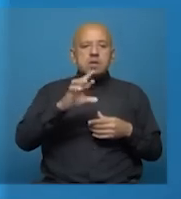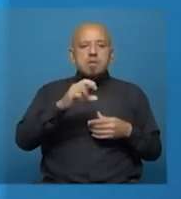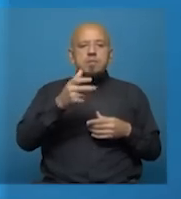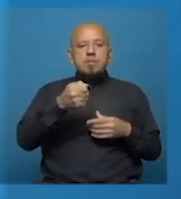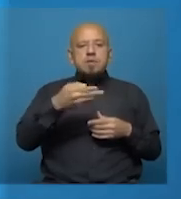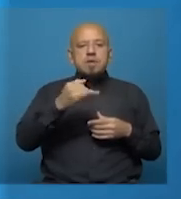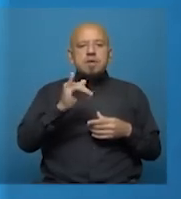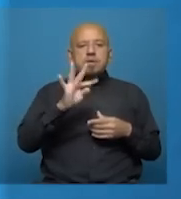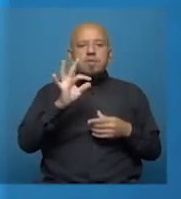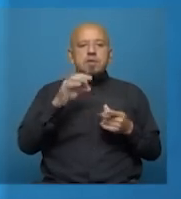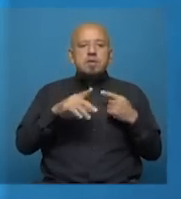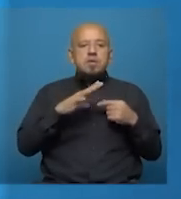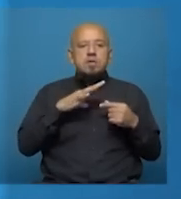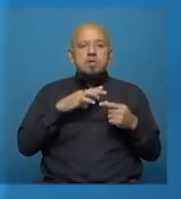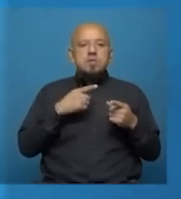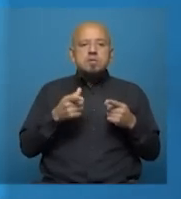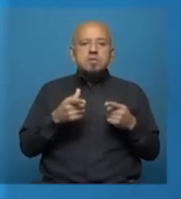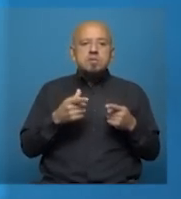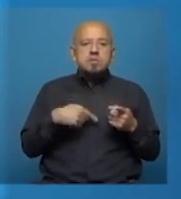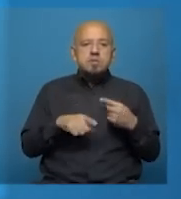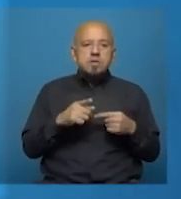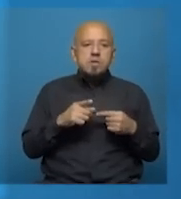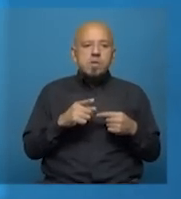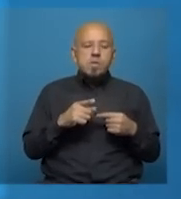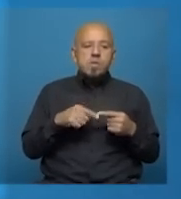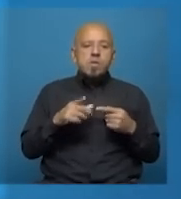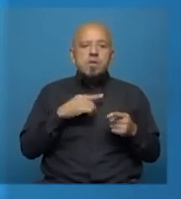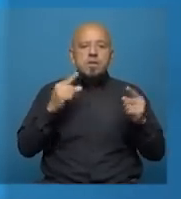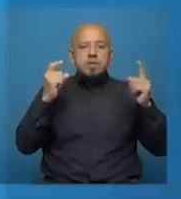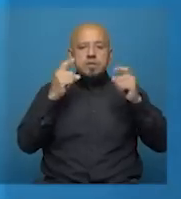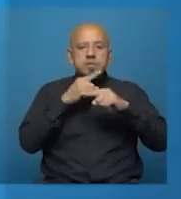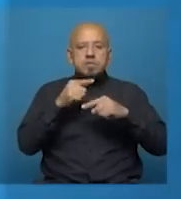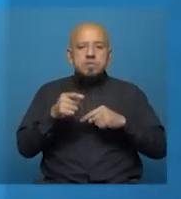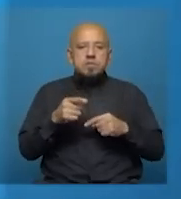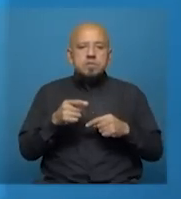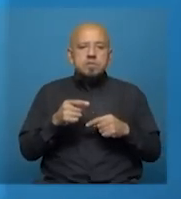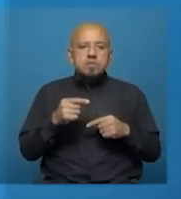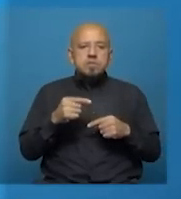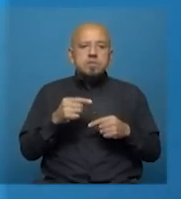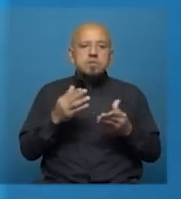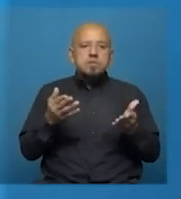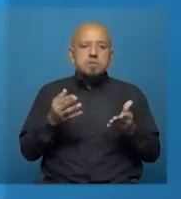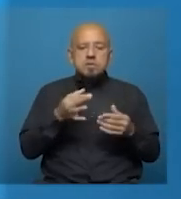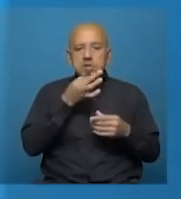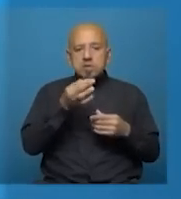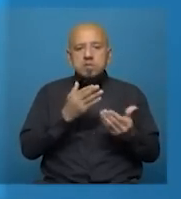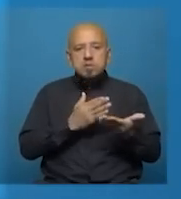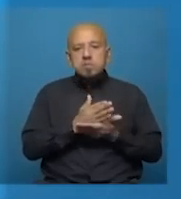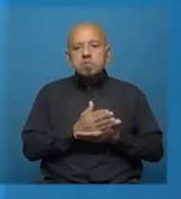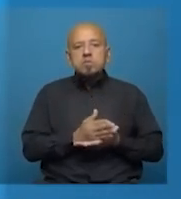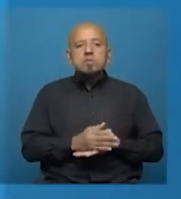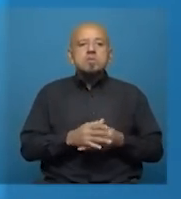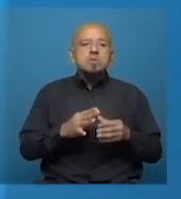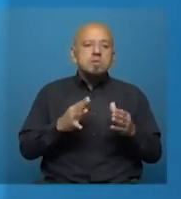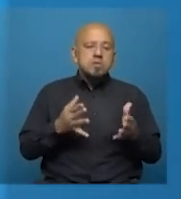creen que nosotros no queremos enfrentarnos a alguna de esas dificultades que tuvimos en el gobierno. Y digo siempre, si